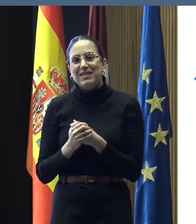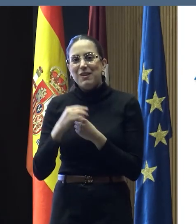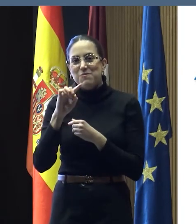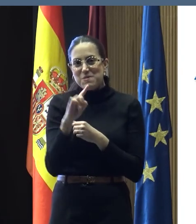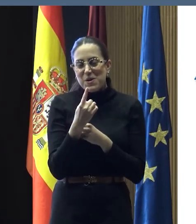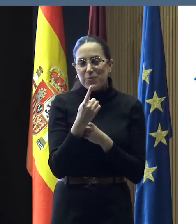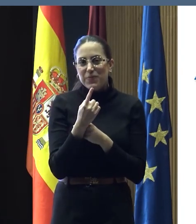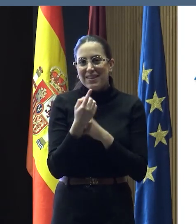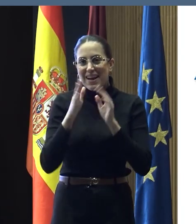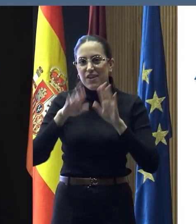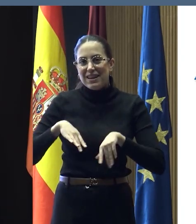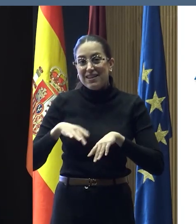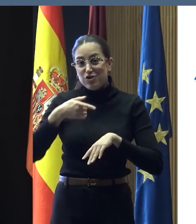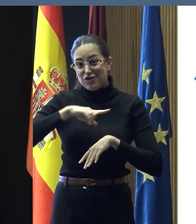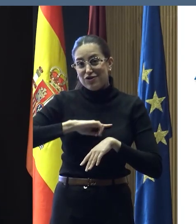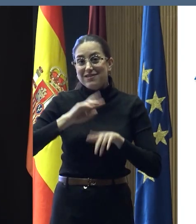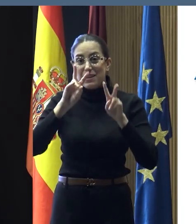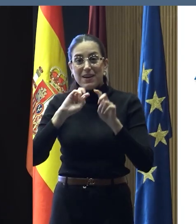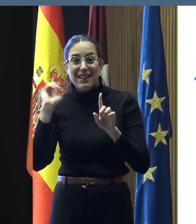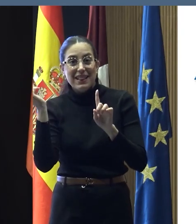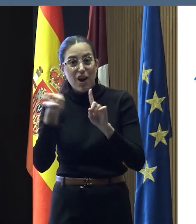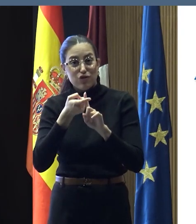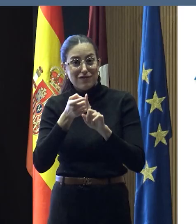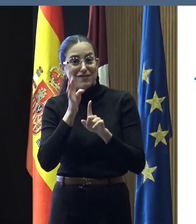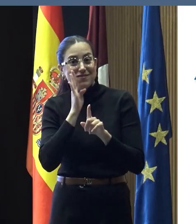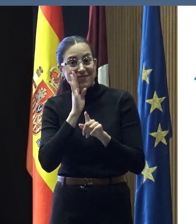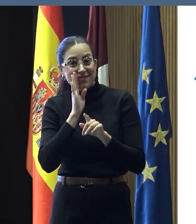primero, que llega más tarde al diagnóstico.